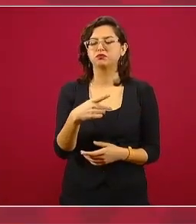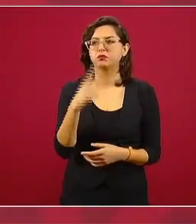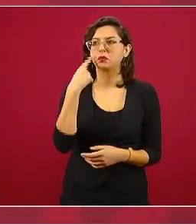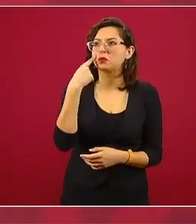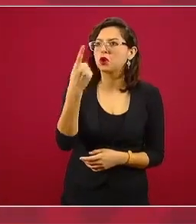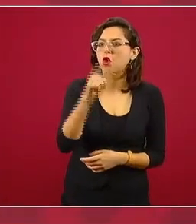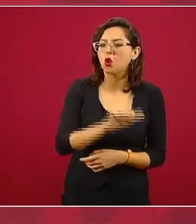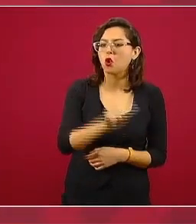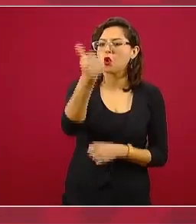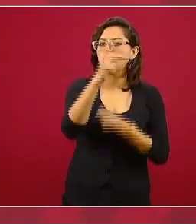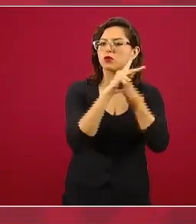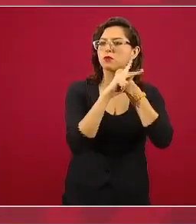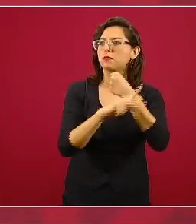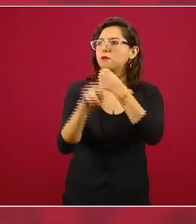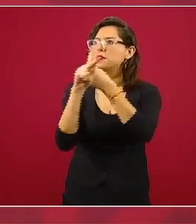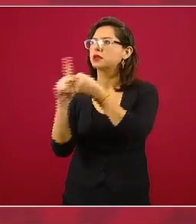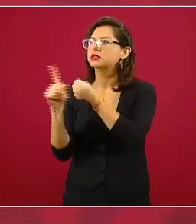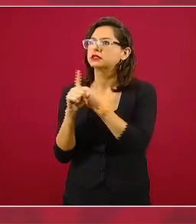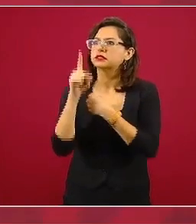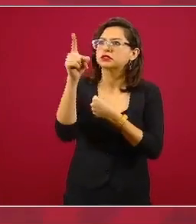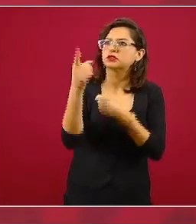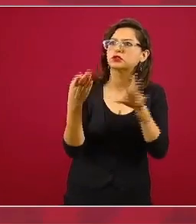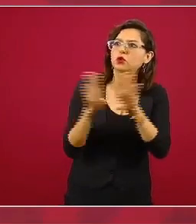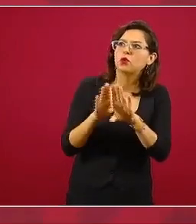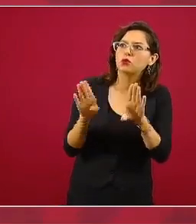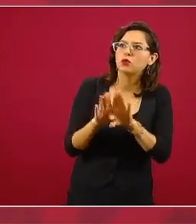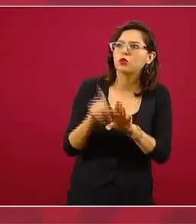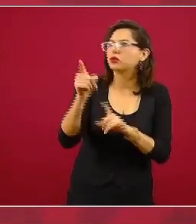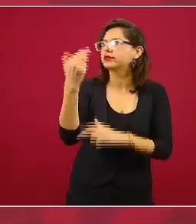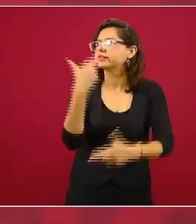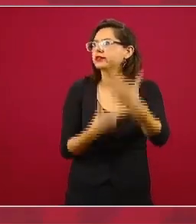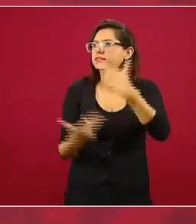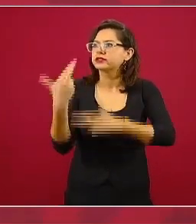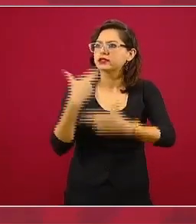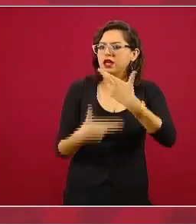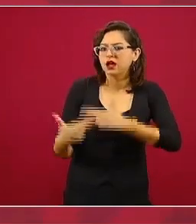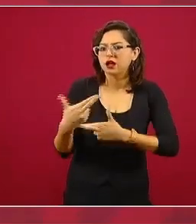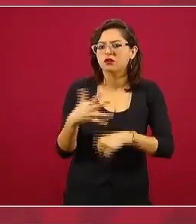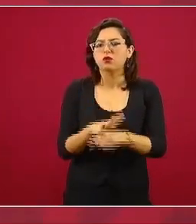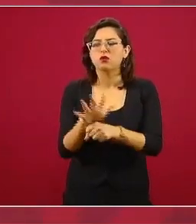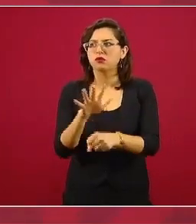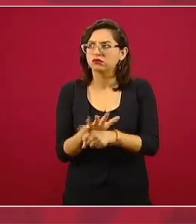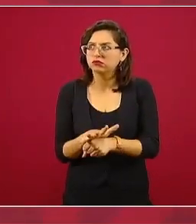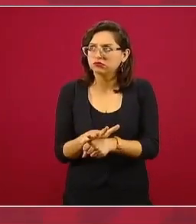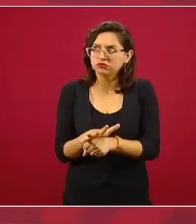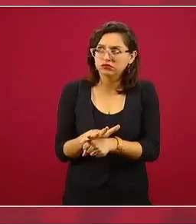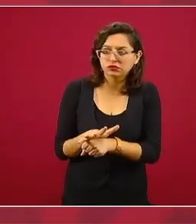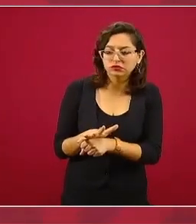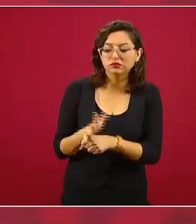otros países, cómo le están haciendo. Claro,